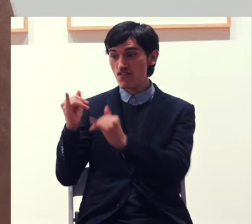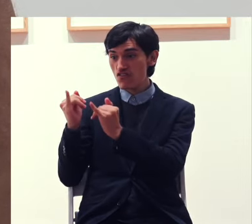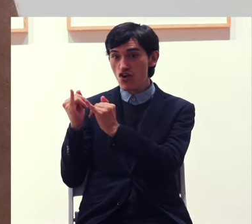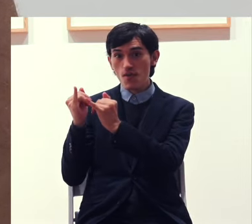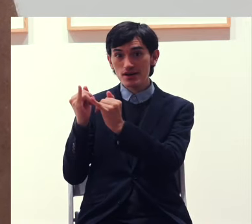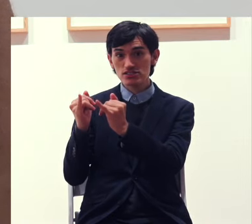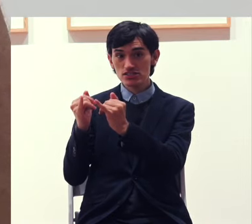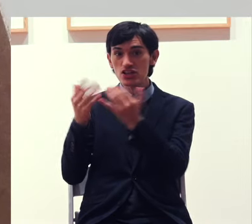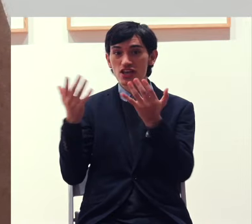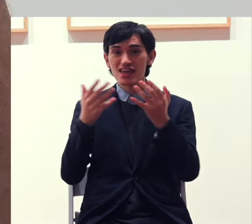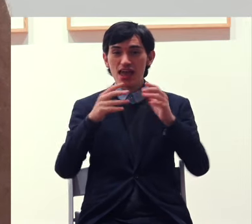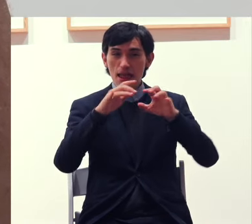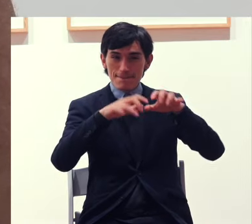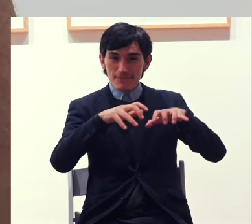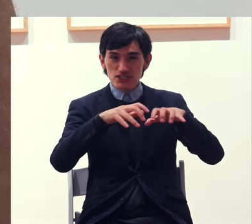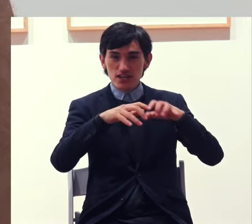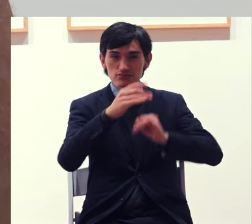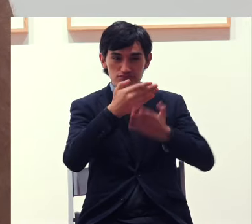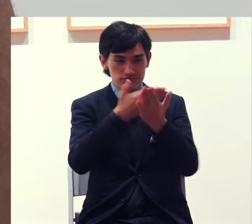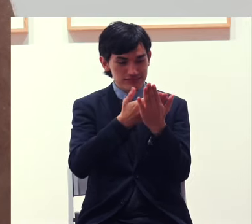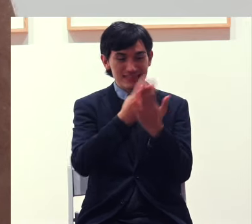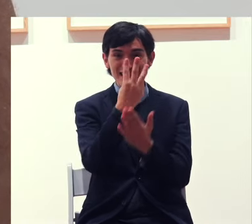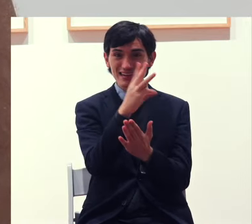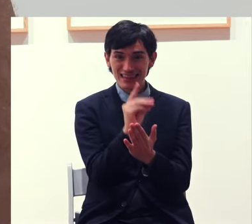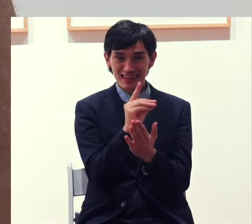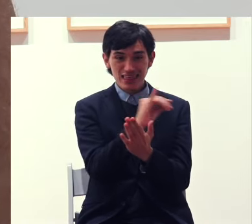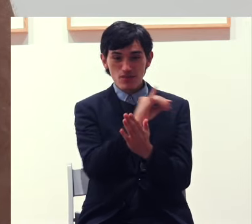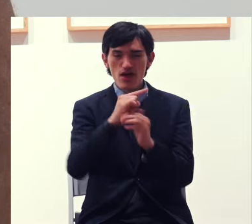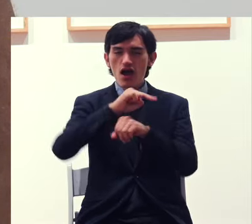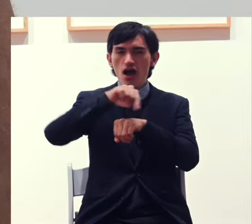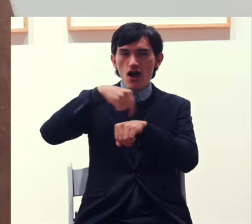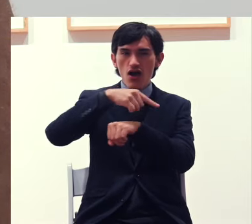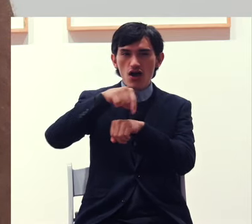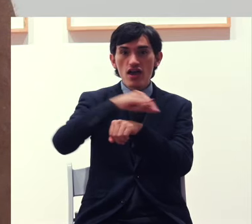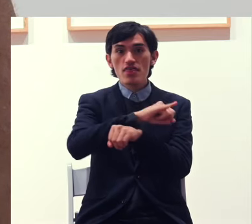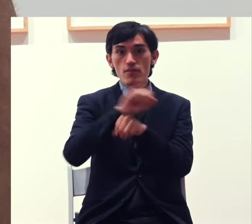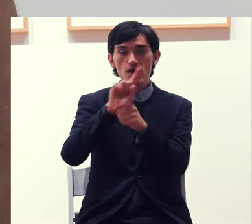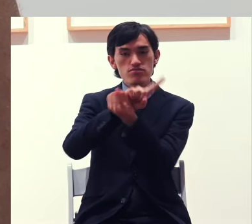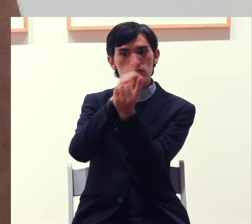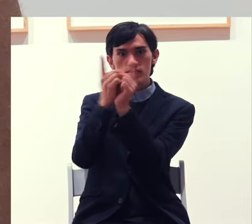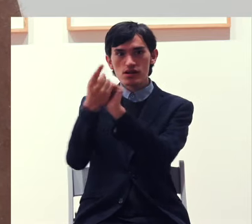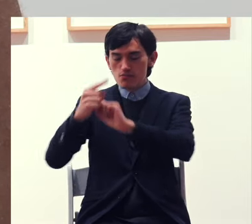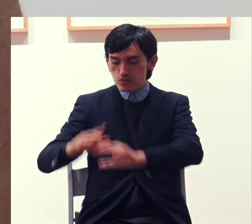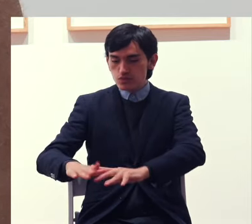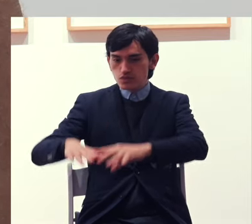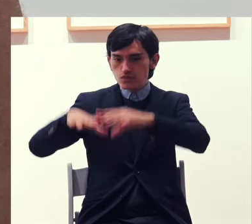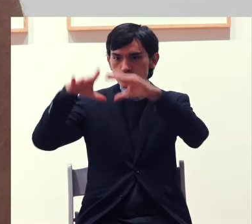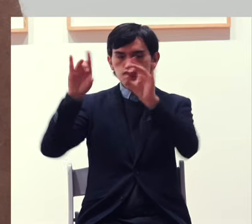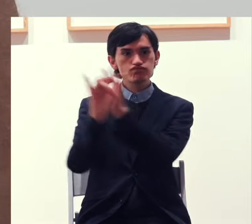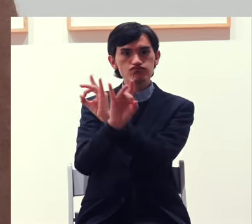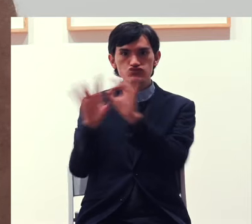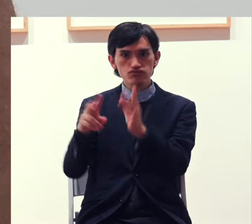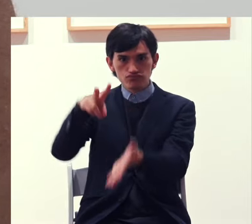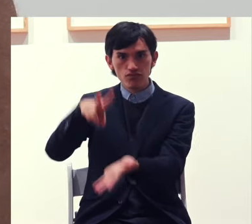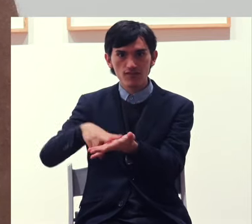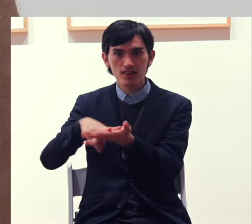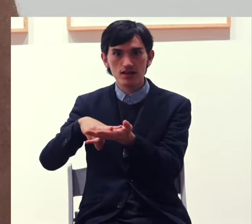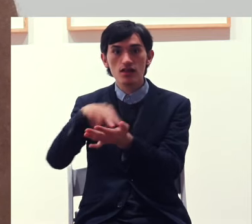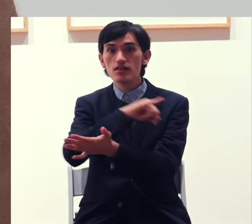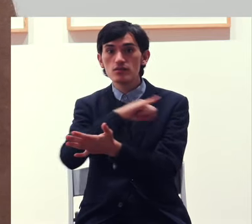entrega la información a la impresora 3D y después de largas horas de espera aparece modelada su forma